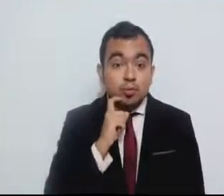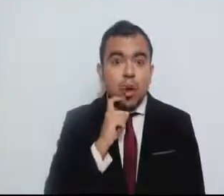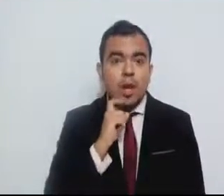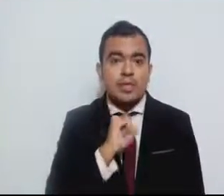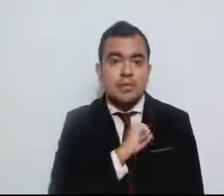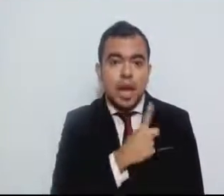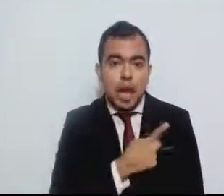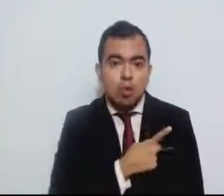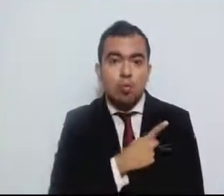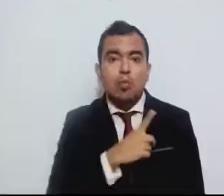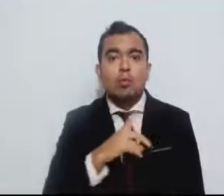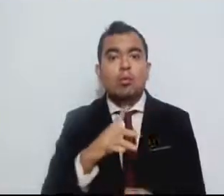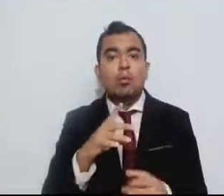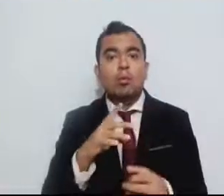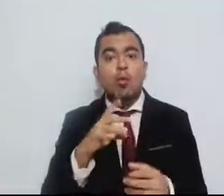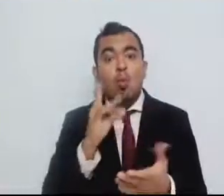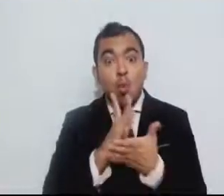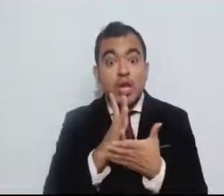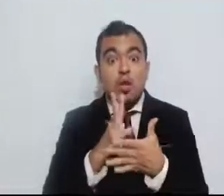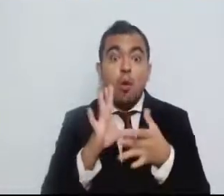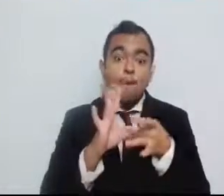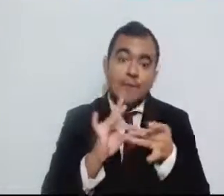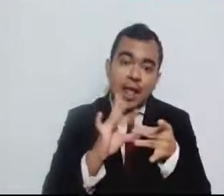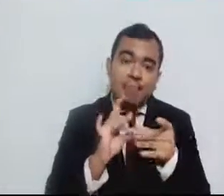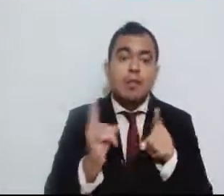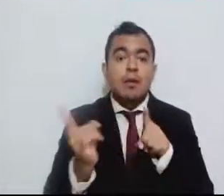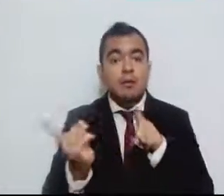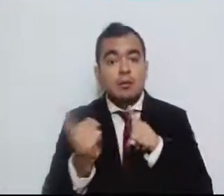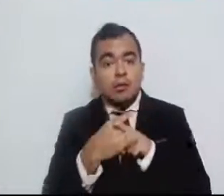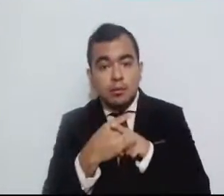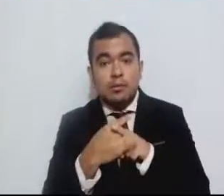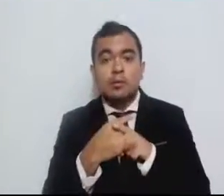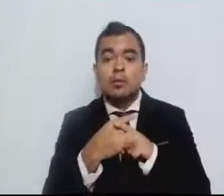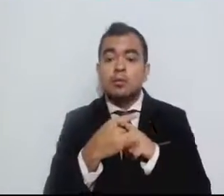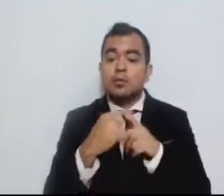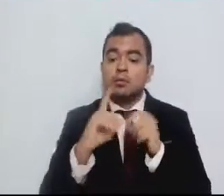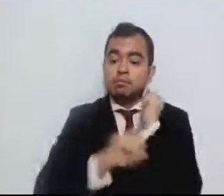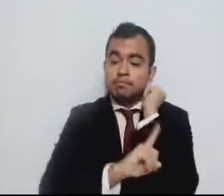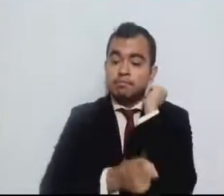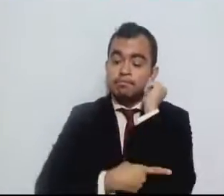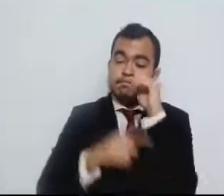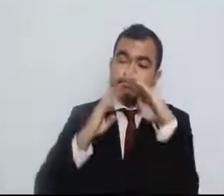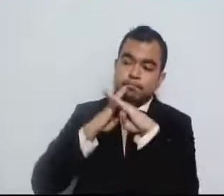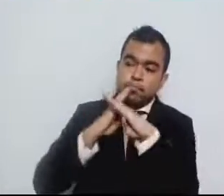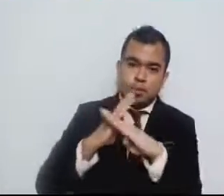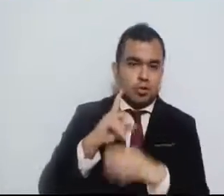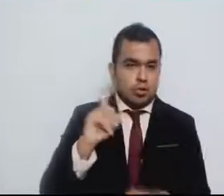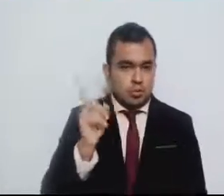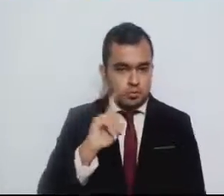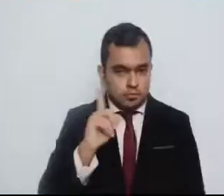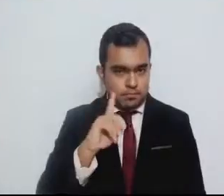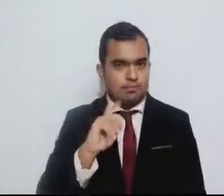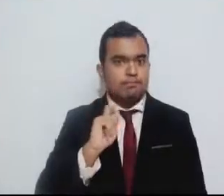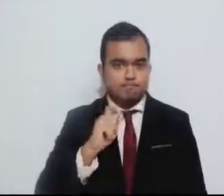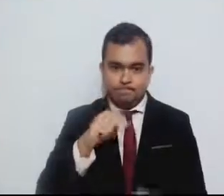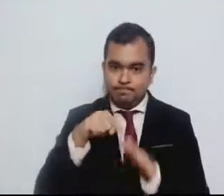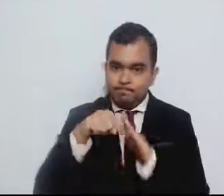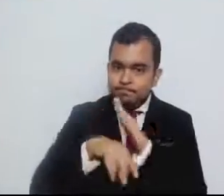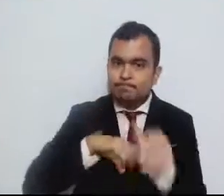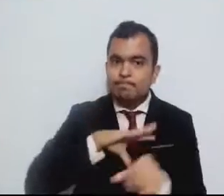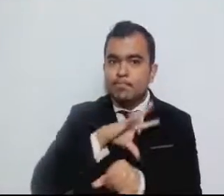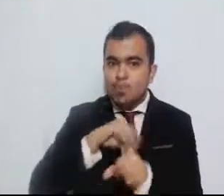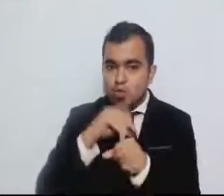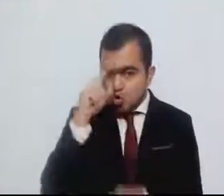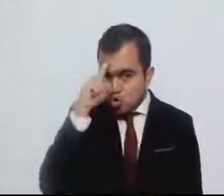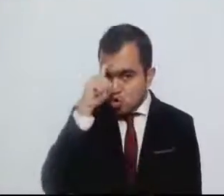los anticonceptivos, los preservativos, sino es un proceso integral y muy complejo, el cual debe